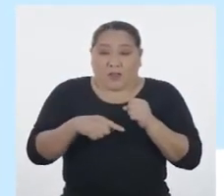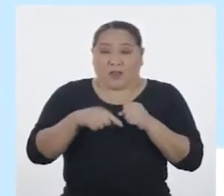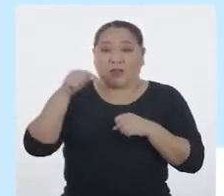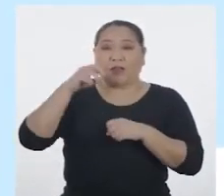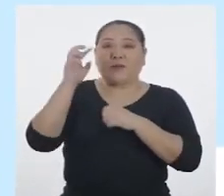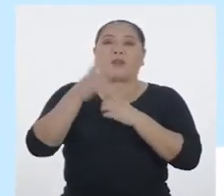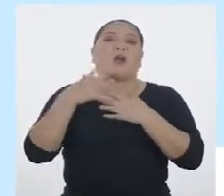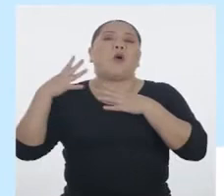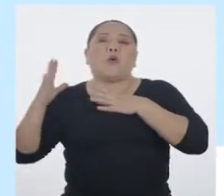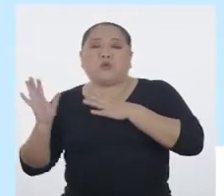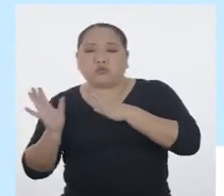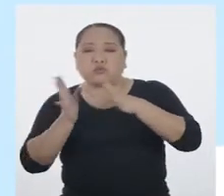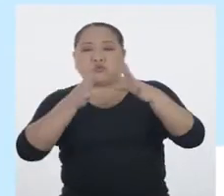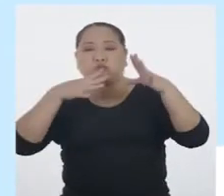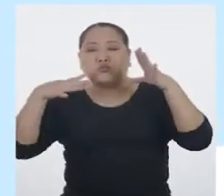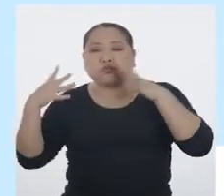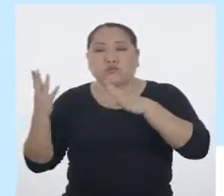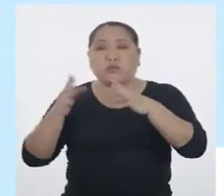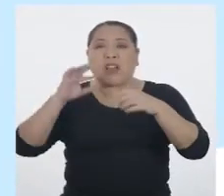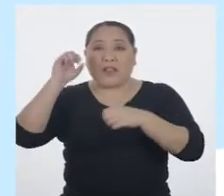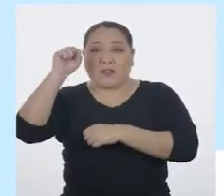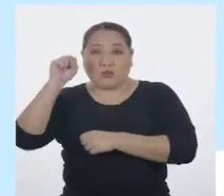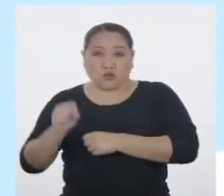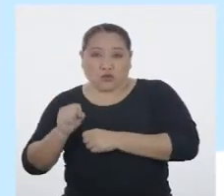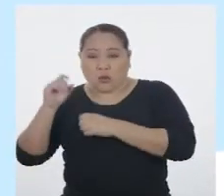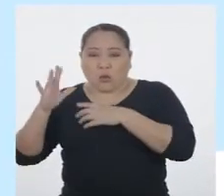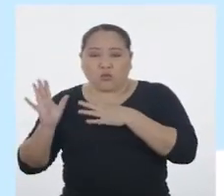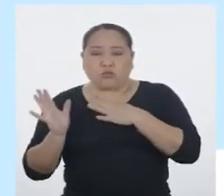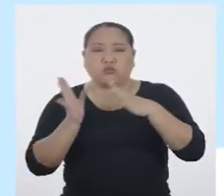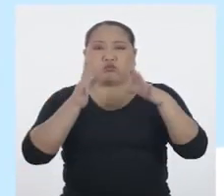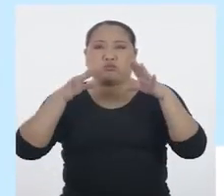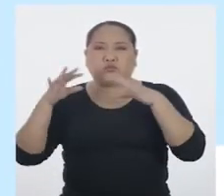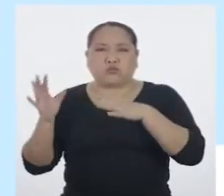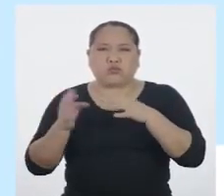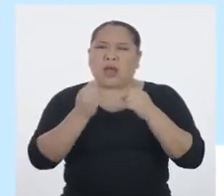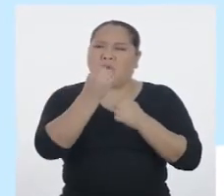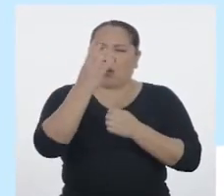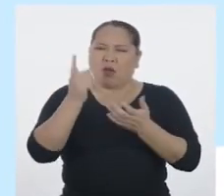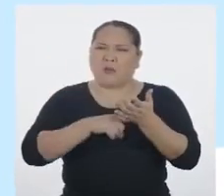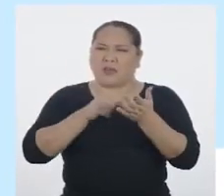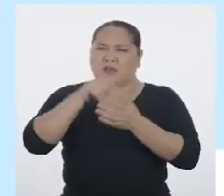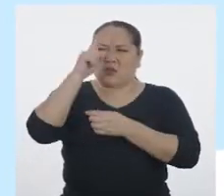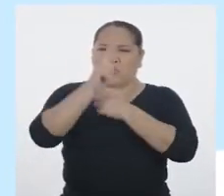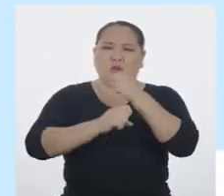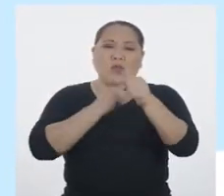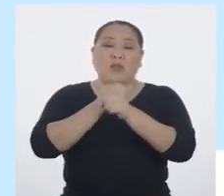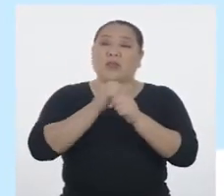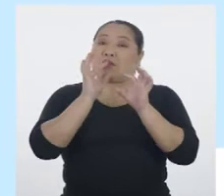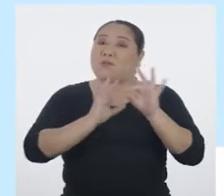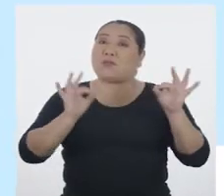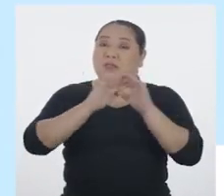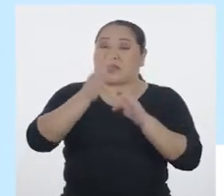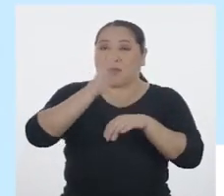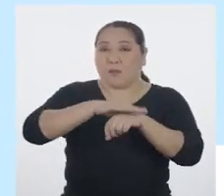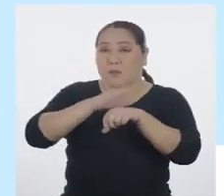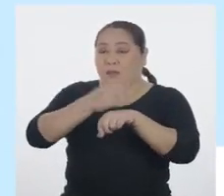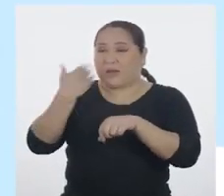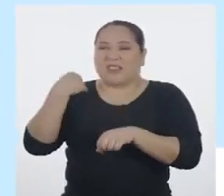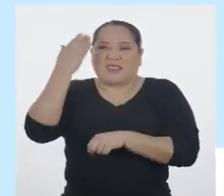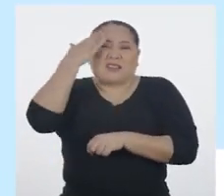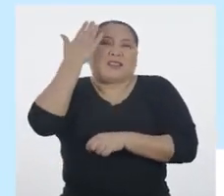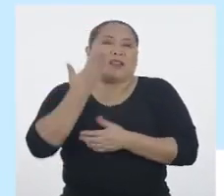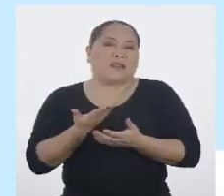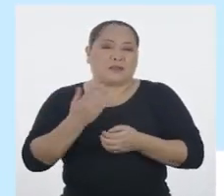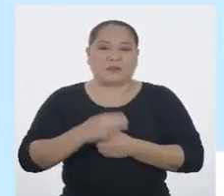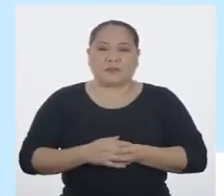país provienen de los vientos del sur y llegan varias veces al año. Es importante estar preparados y saber qué